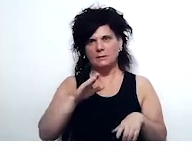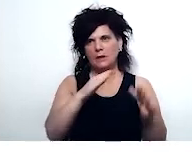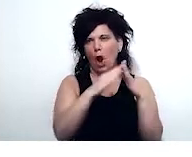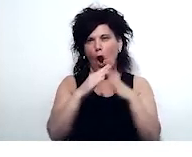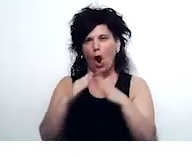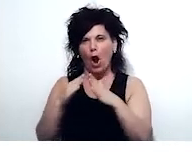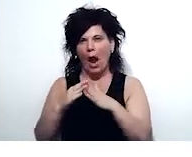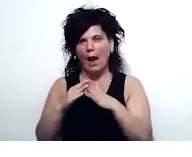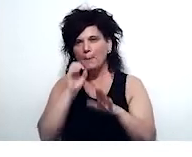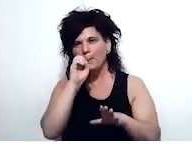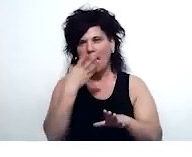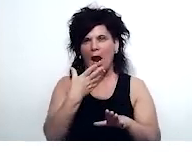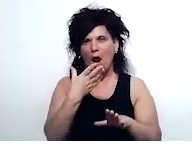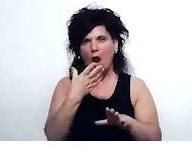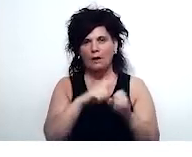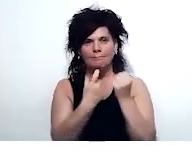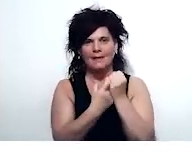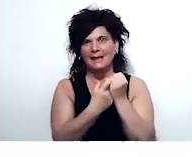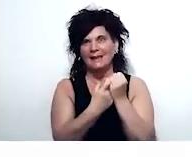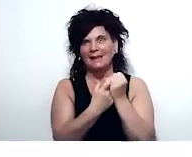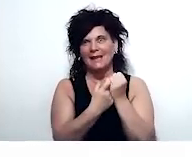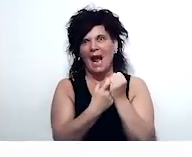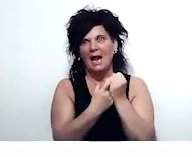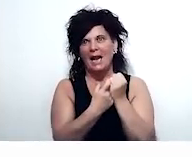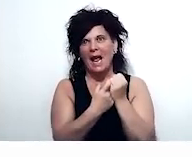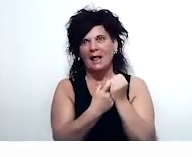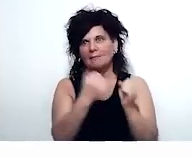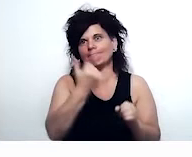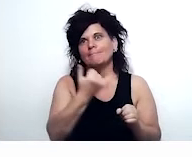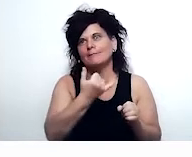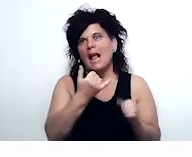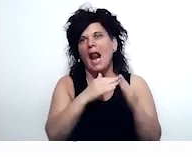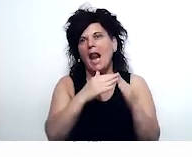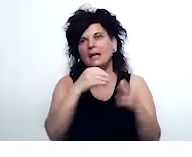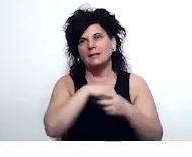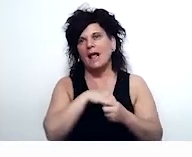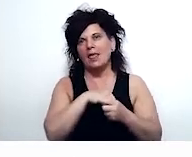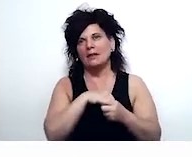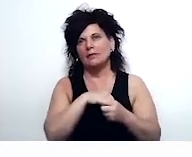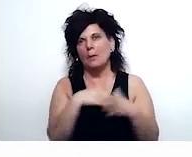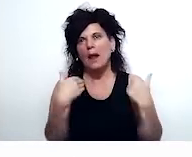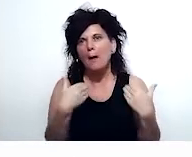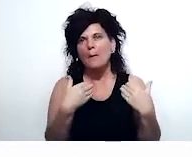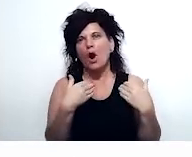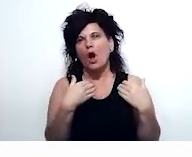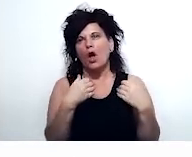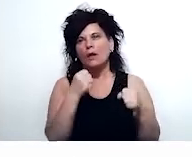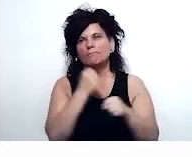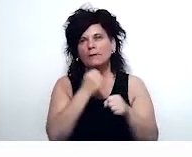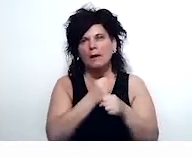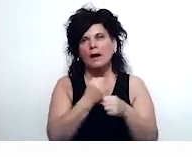acomodados tienen Internet en el hogar para tareas de la escuela, mientras que los menos acomodados no, prácticamente